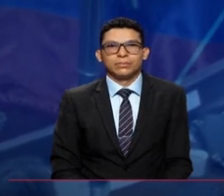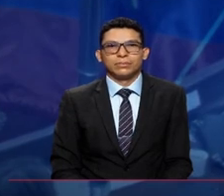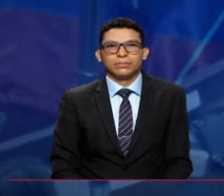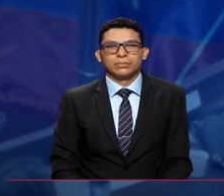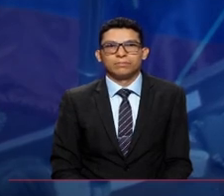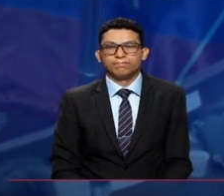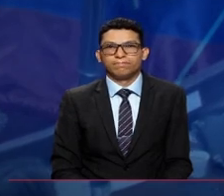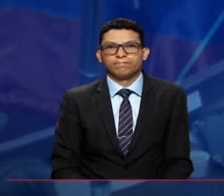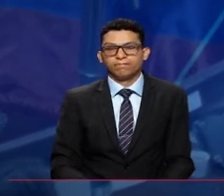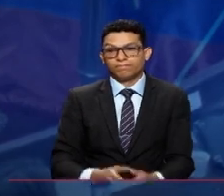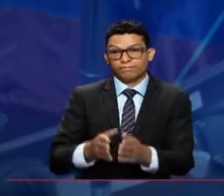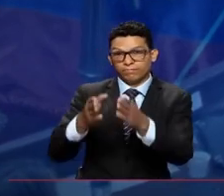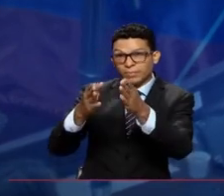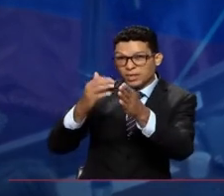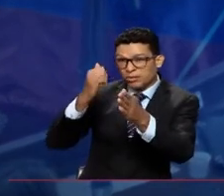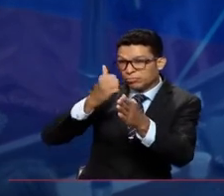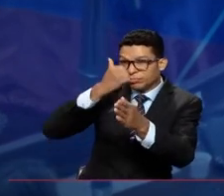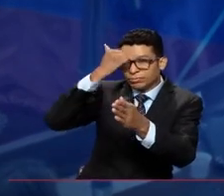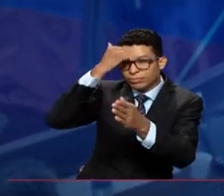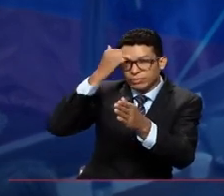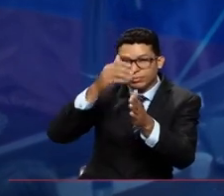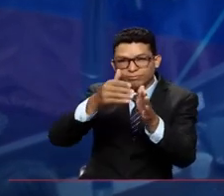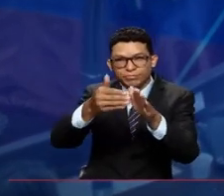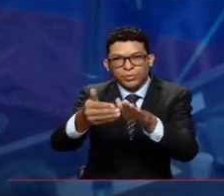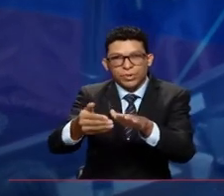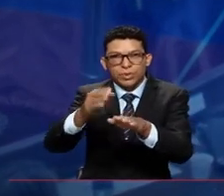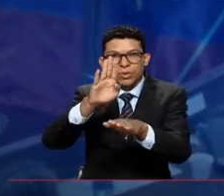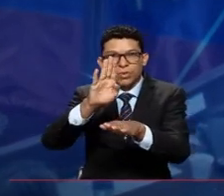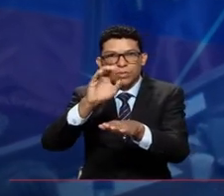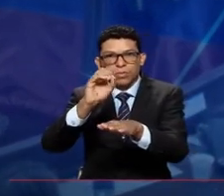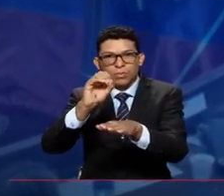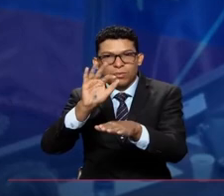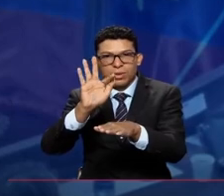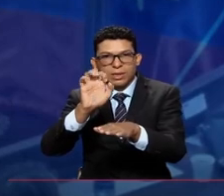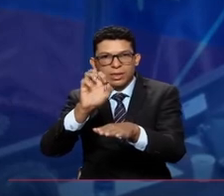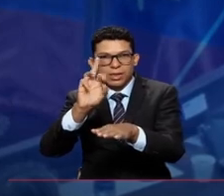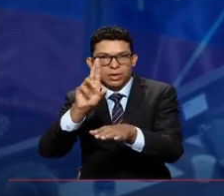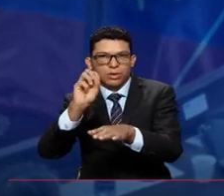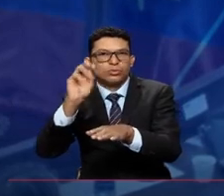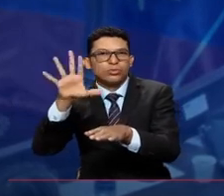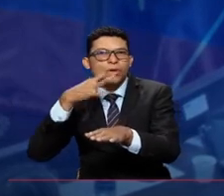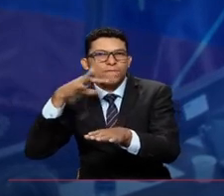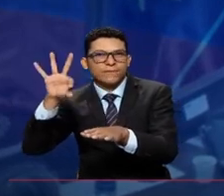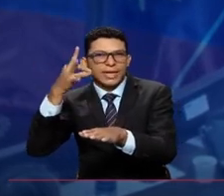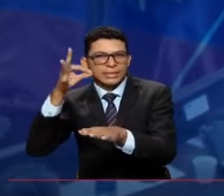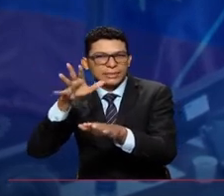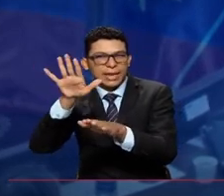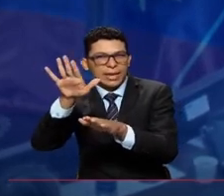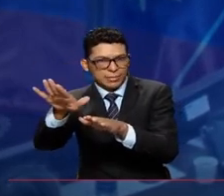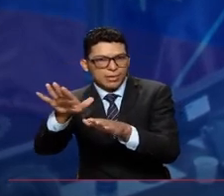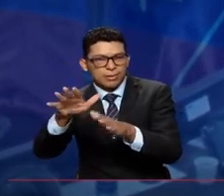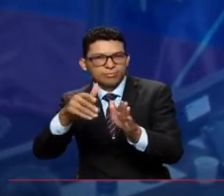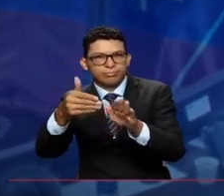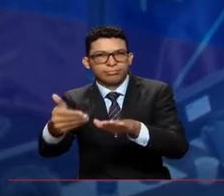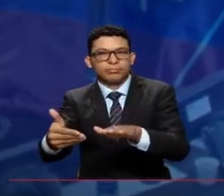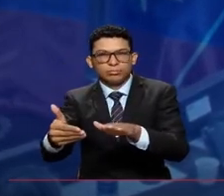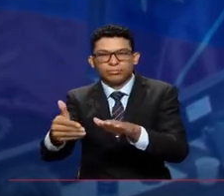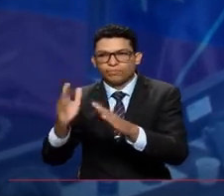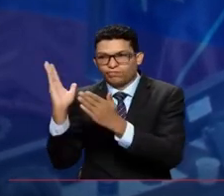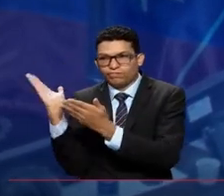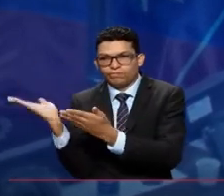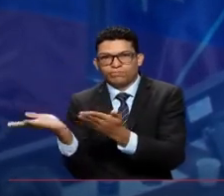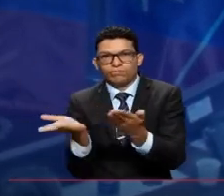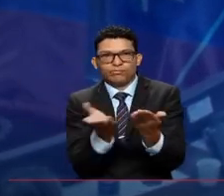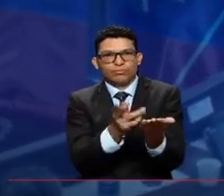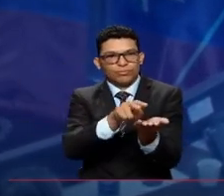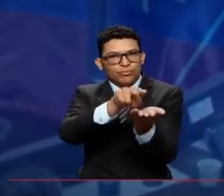la muerte del maestro Fernando Botero registrada en Mónaco ha generado tristeza entre los colombianos a nuestro país llegó el cuerpo de uno de los